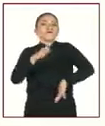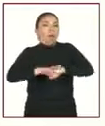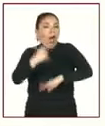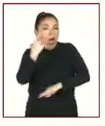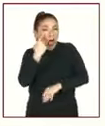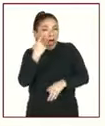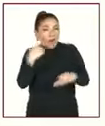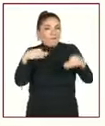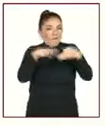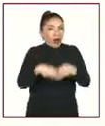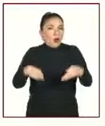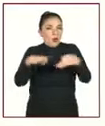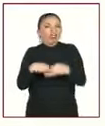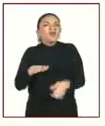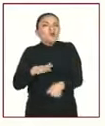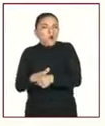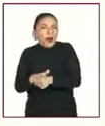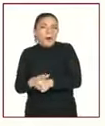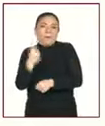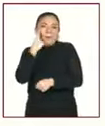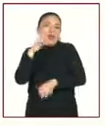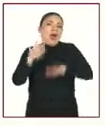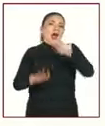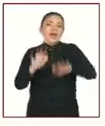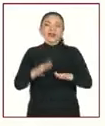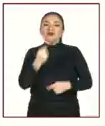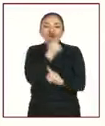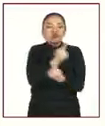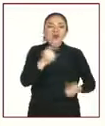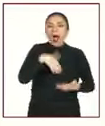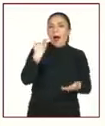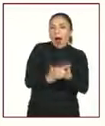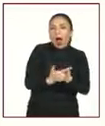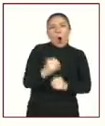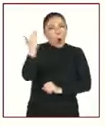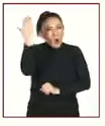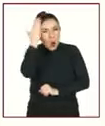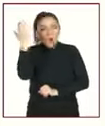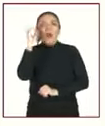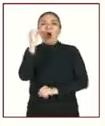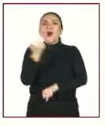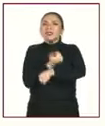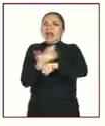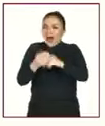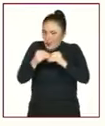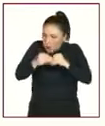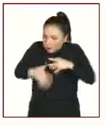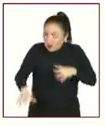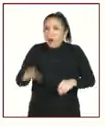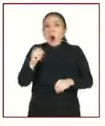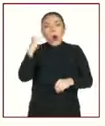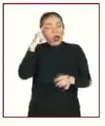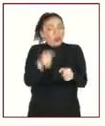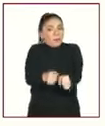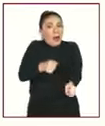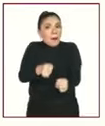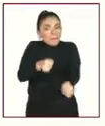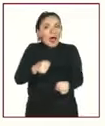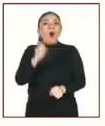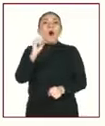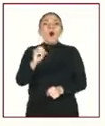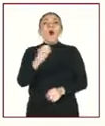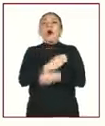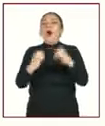frecuentes. En este caso vamos a hablar de caídas o golpes, de hemorragias, convulsiones o